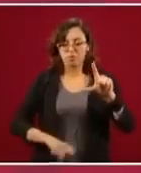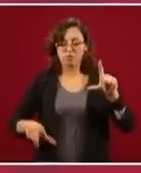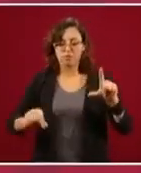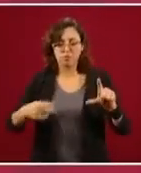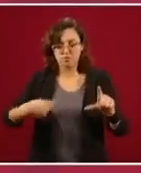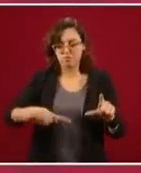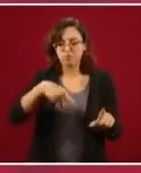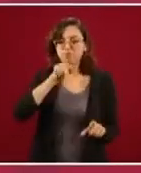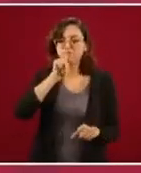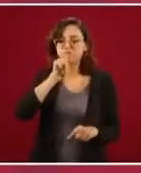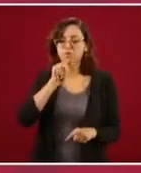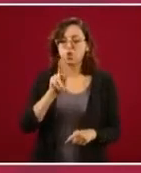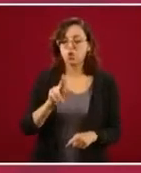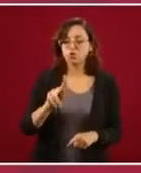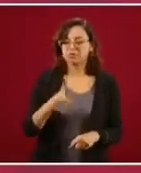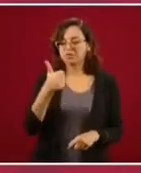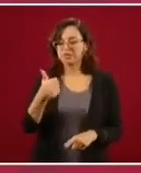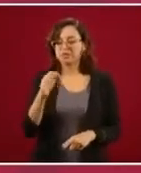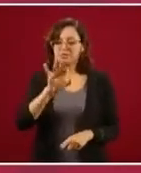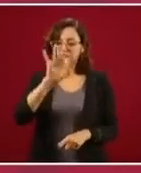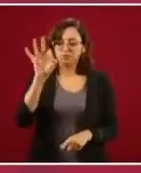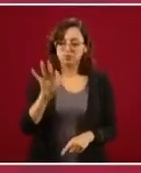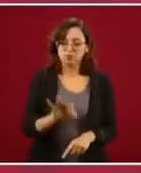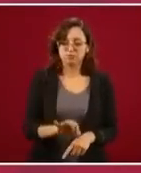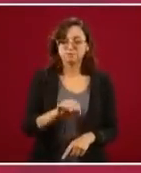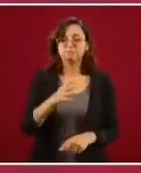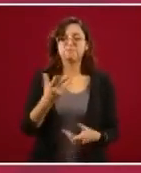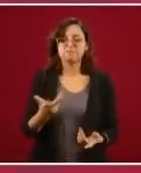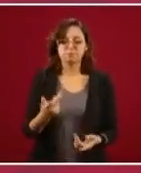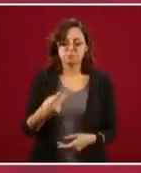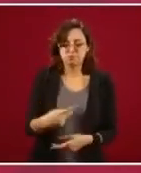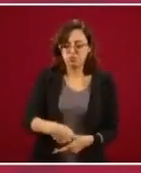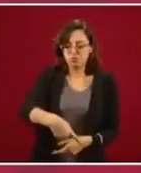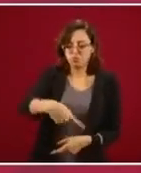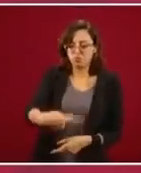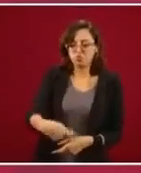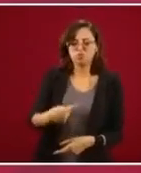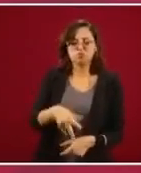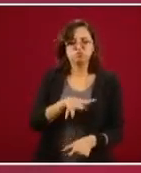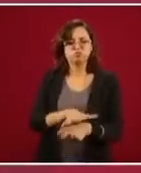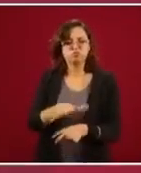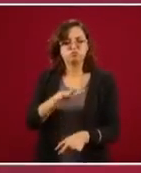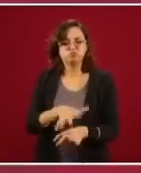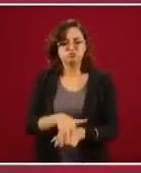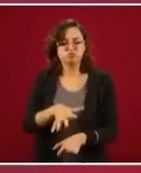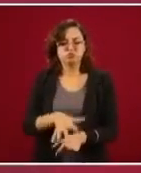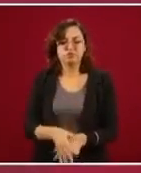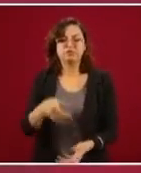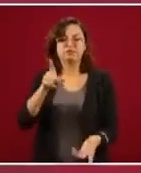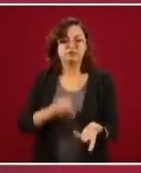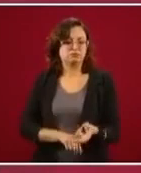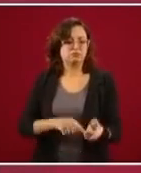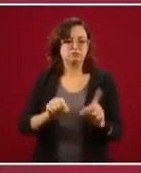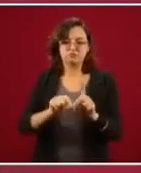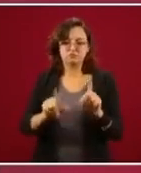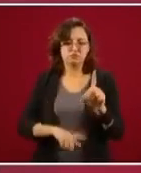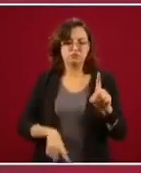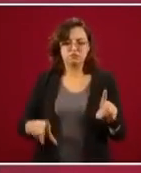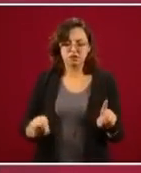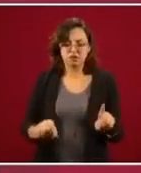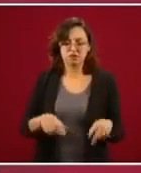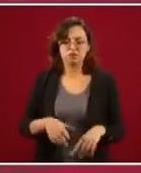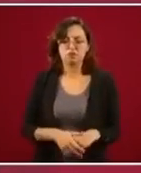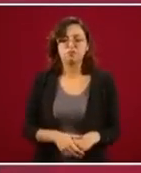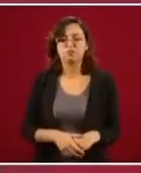pollo. 86% de nuestro consumo tiene abasto en la producción nacional. El